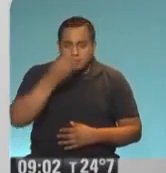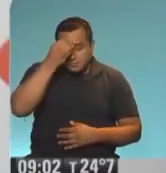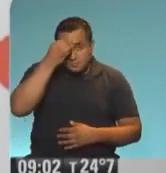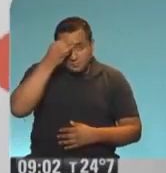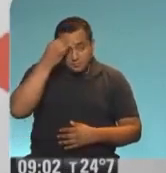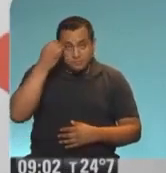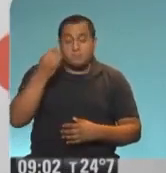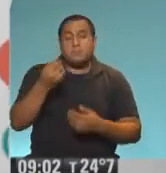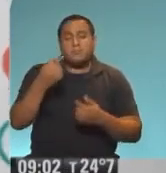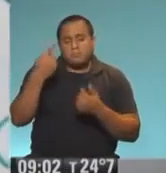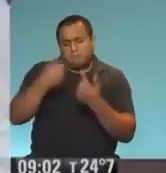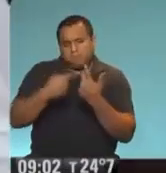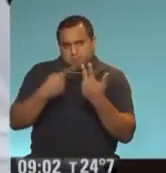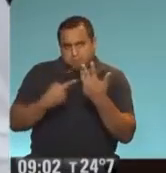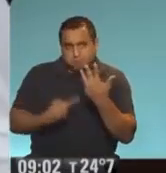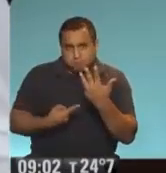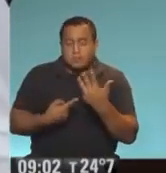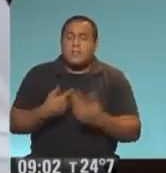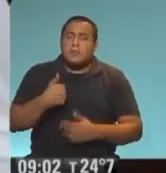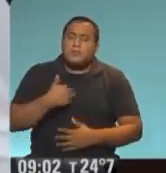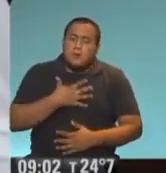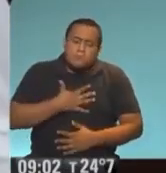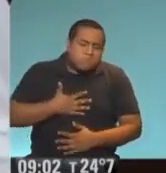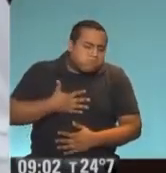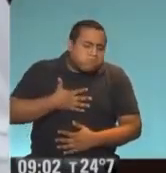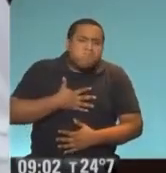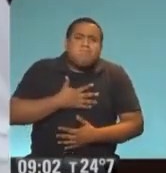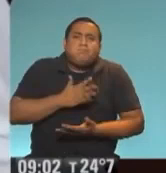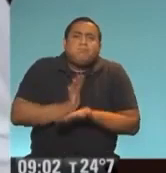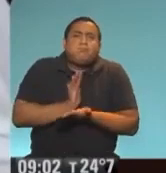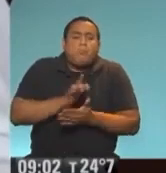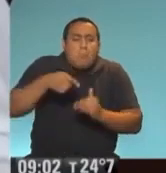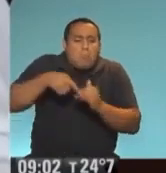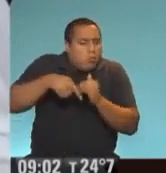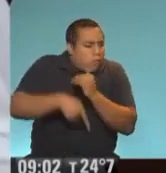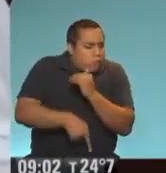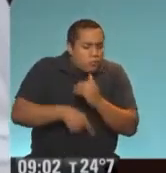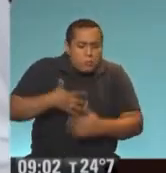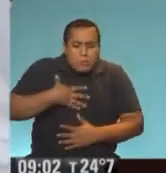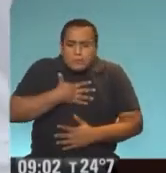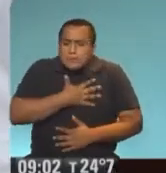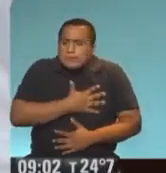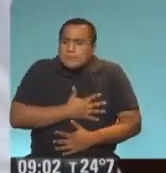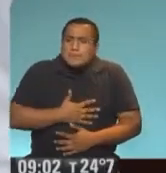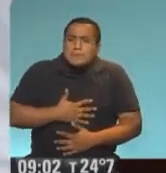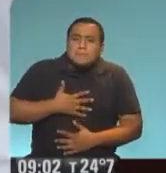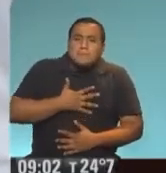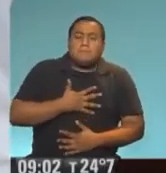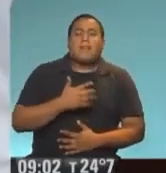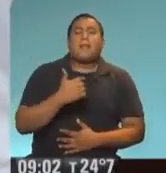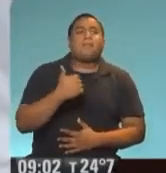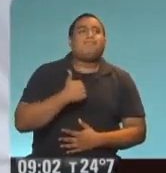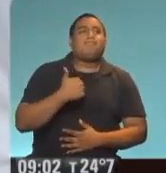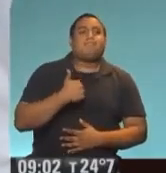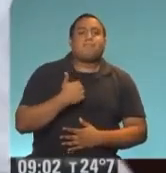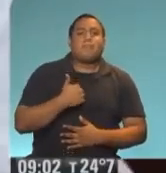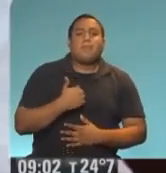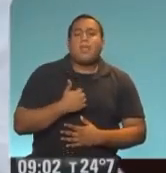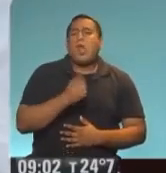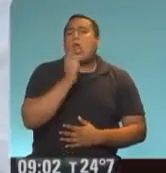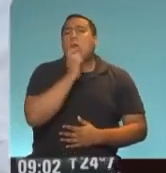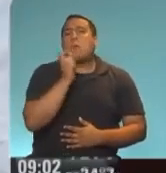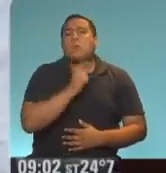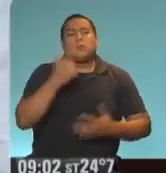Mucho. Yo sentí una cosa muy, muy profunda, ¿no? Ver que evidentemente a mí no me gusta hacer grandilocuencia,